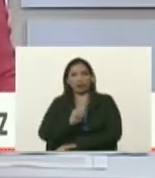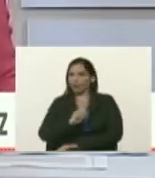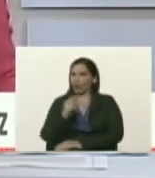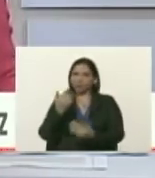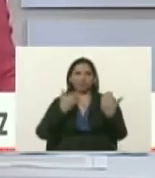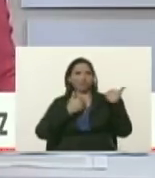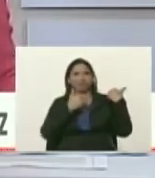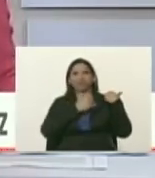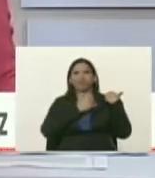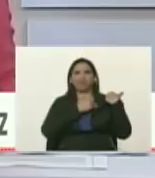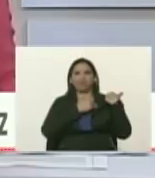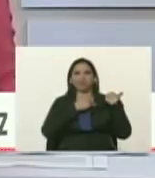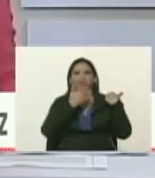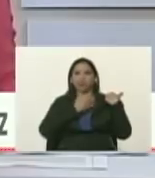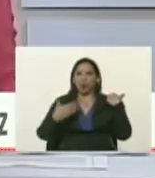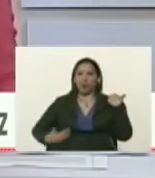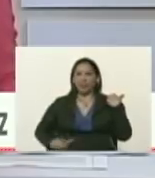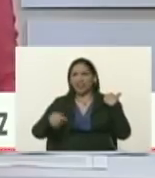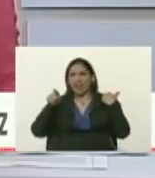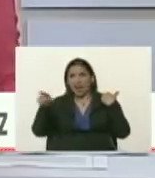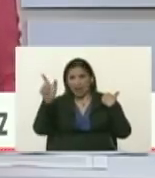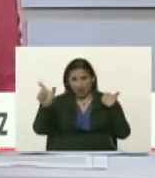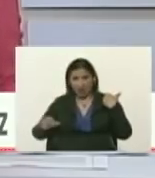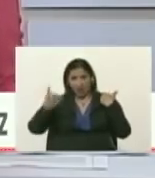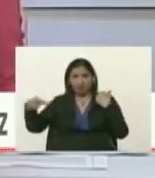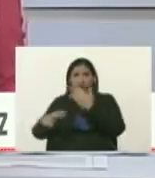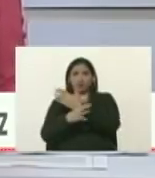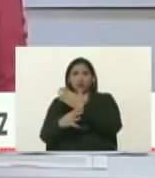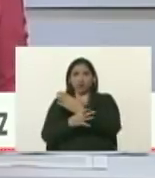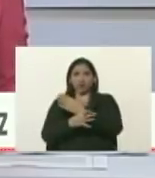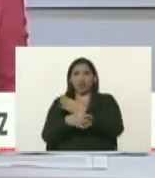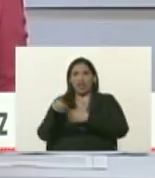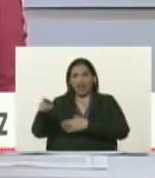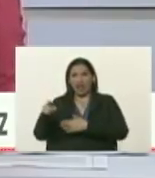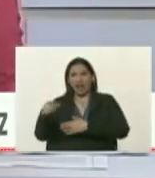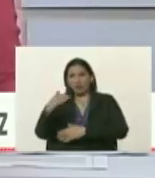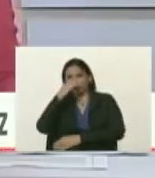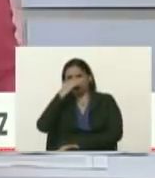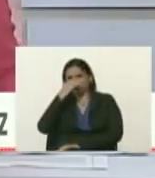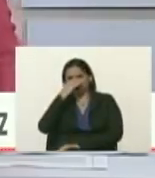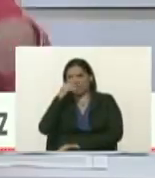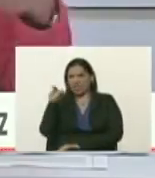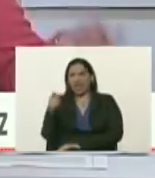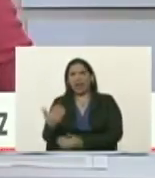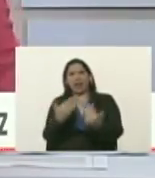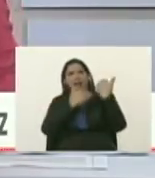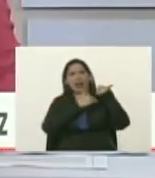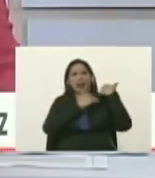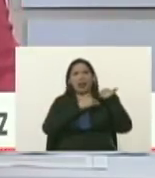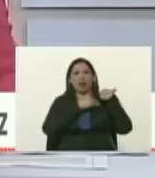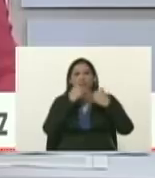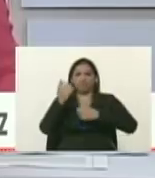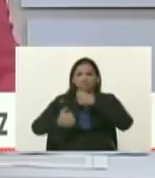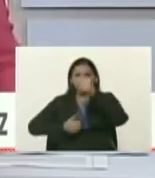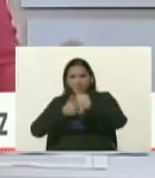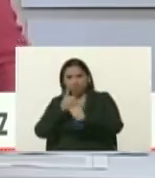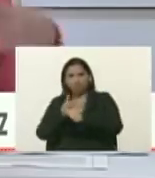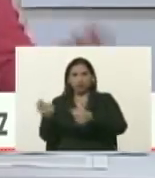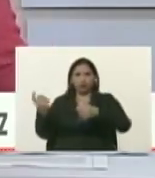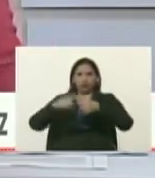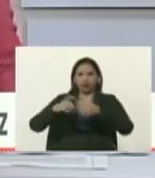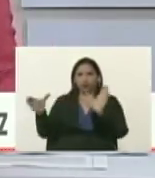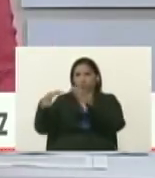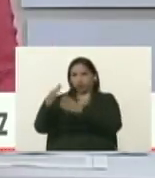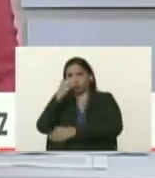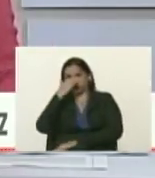político. Es un delincuente y encabeza esta organización criminal transnacional, asociada a bandas paramilitares, a